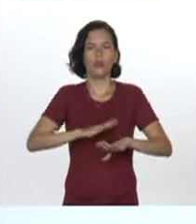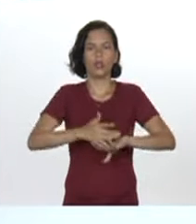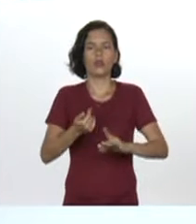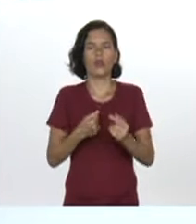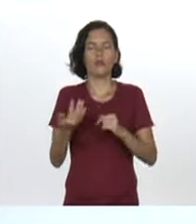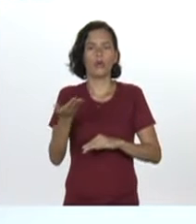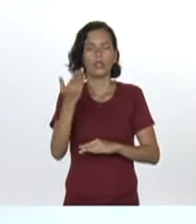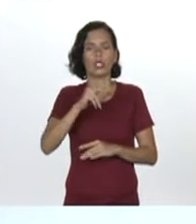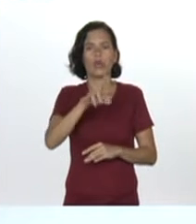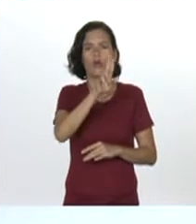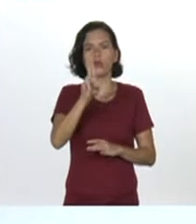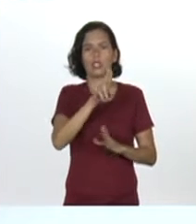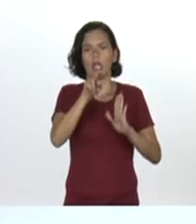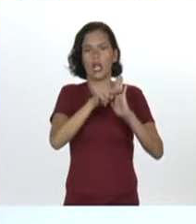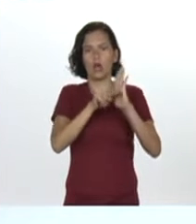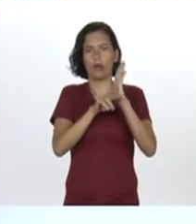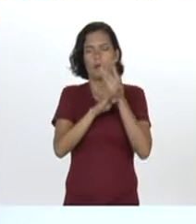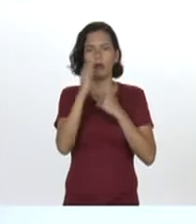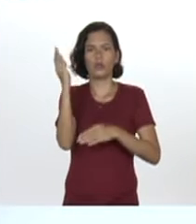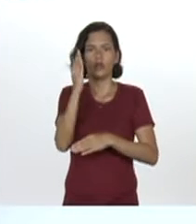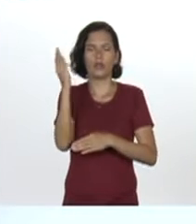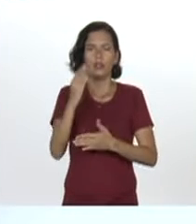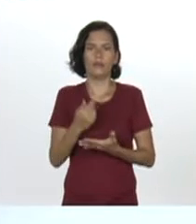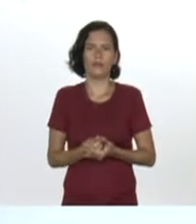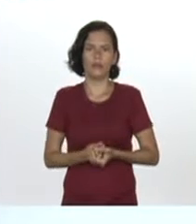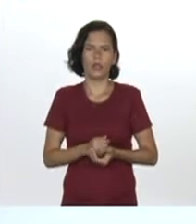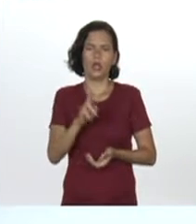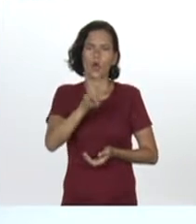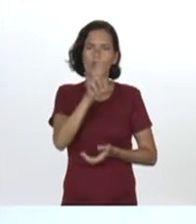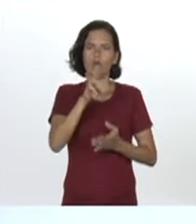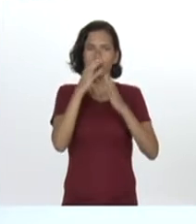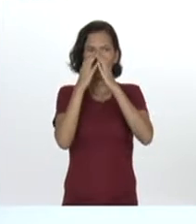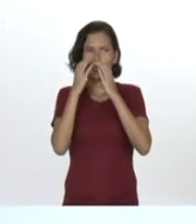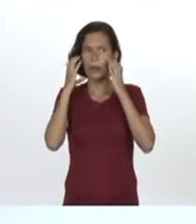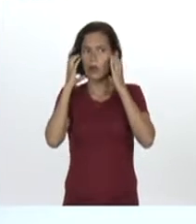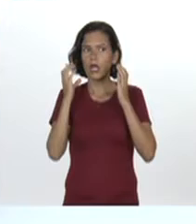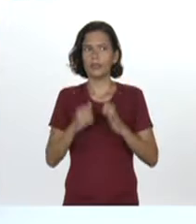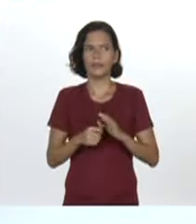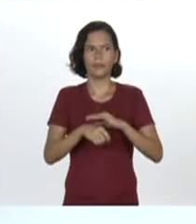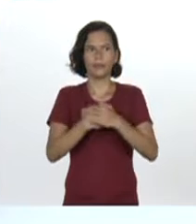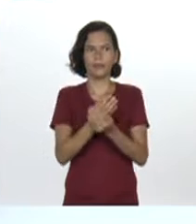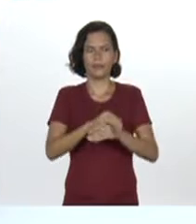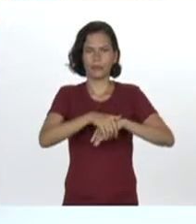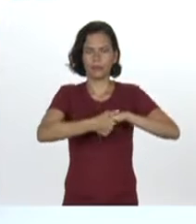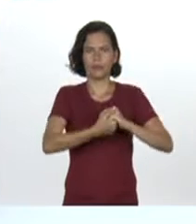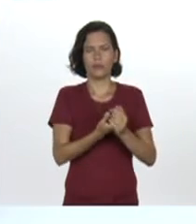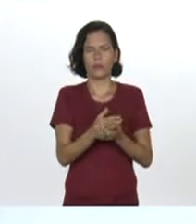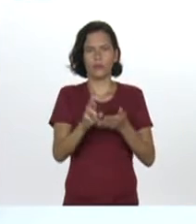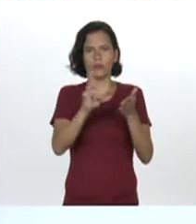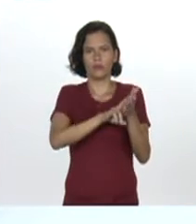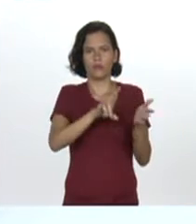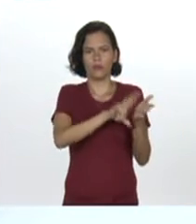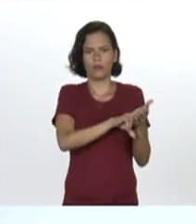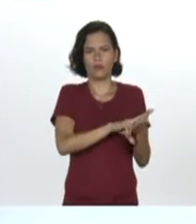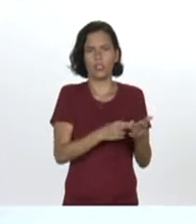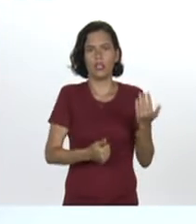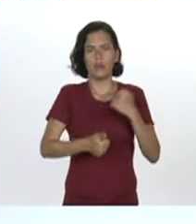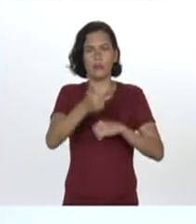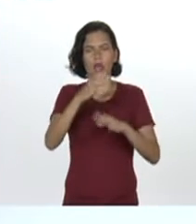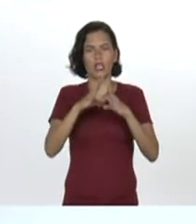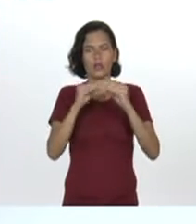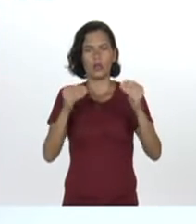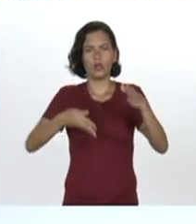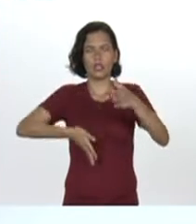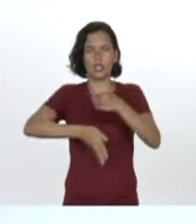es importante usar las medidas de bioseguridad, como por ejemplo el uso correcto del tapaboca, el lavado frecuente de las manos con agua y jabón y sobre todo